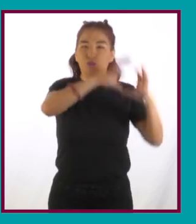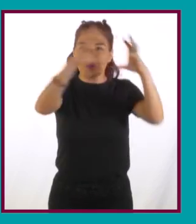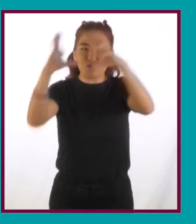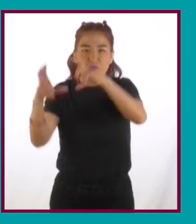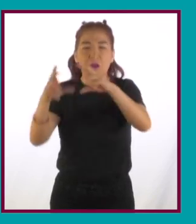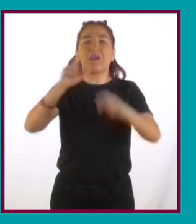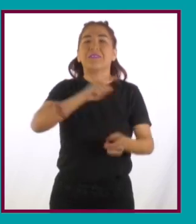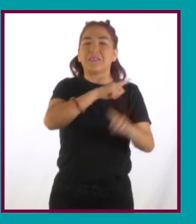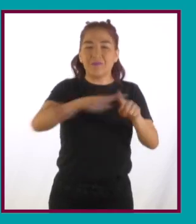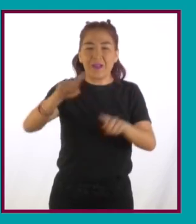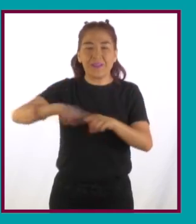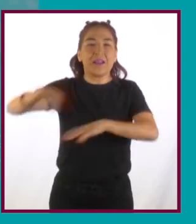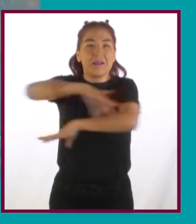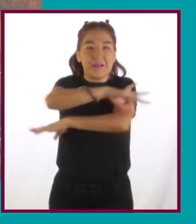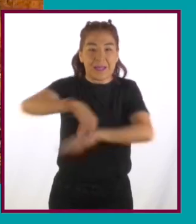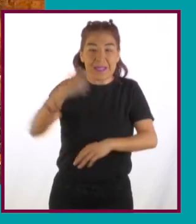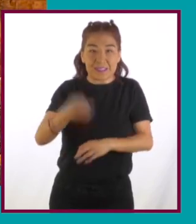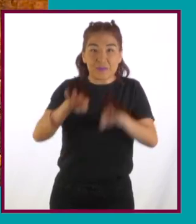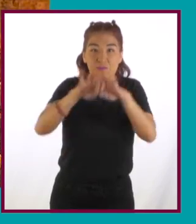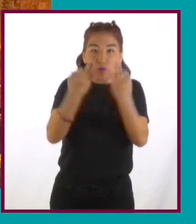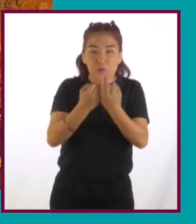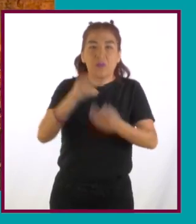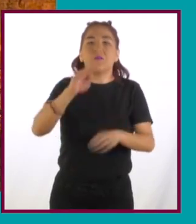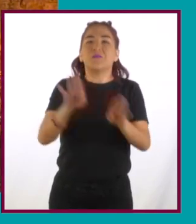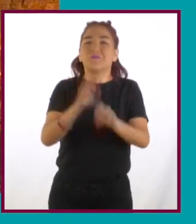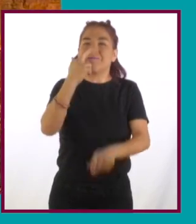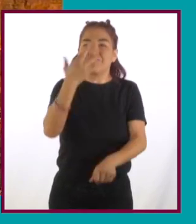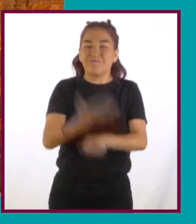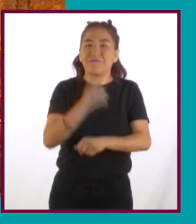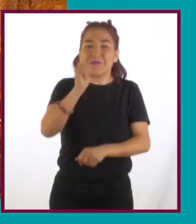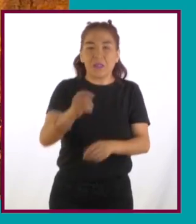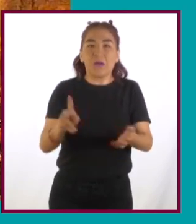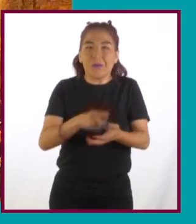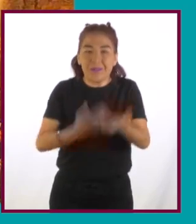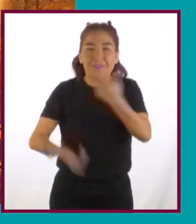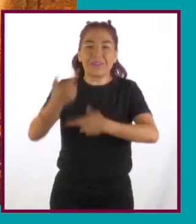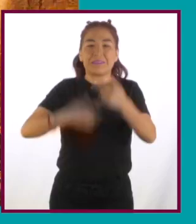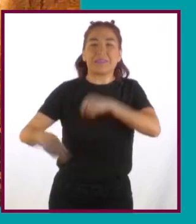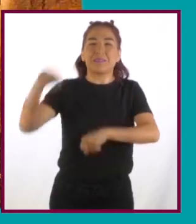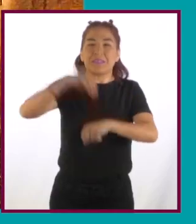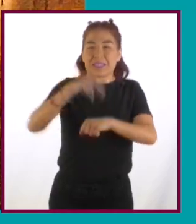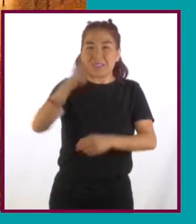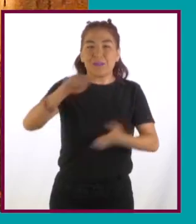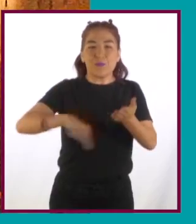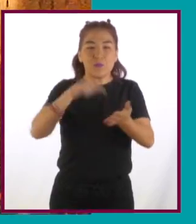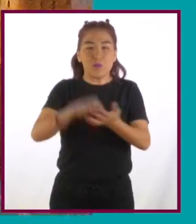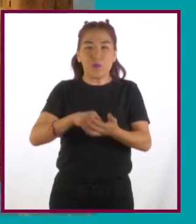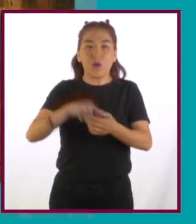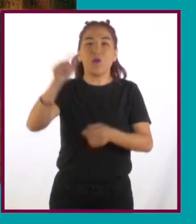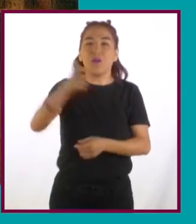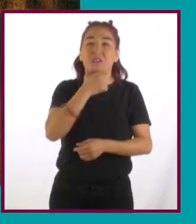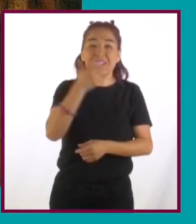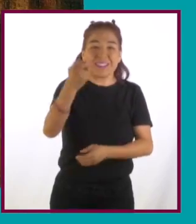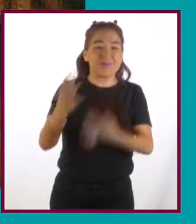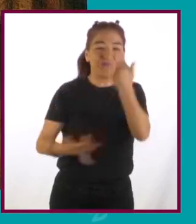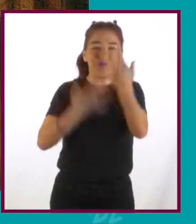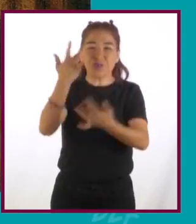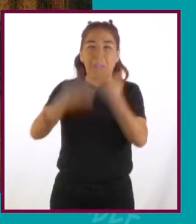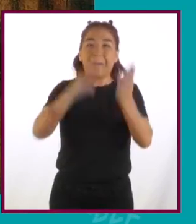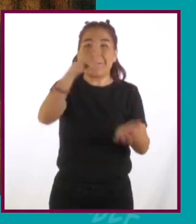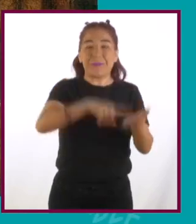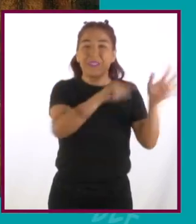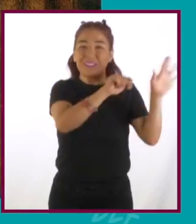la náutica y la arquitectura, siendo en este campo uno de los responsables de la reconstrucción de Londres después del